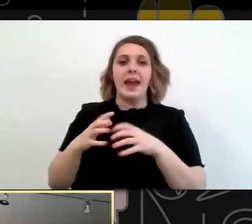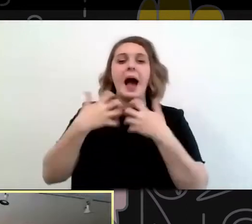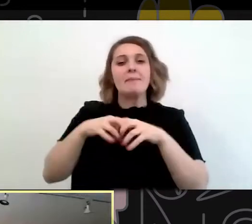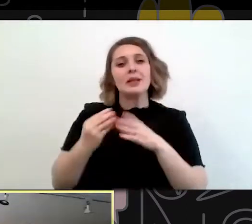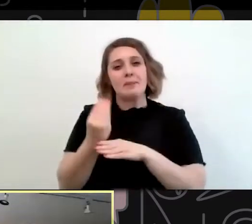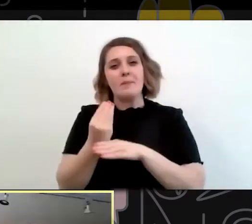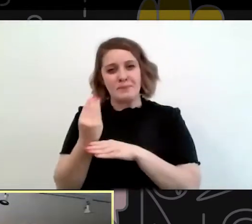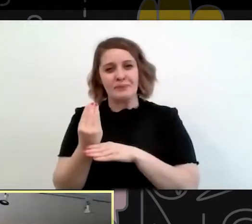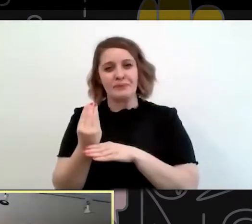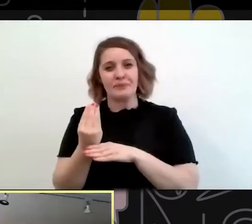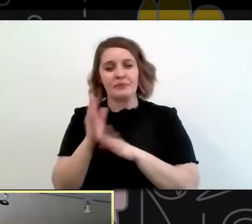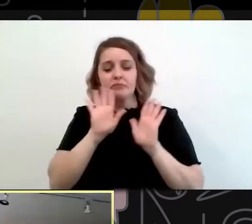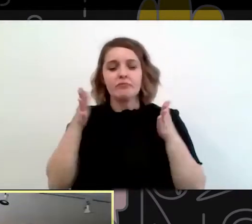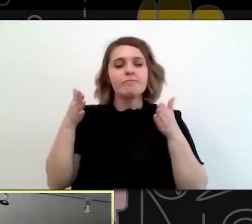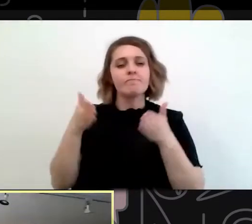en